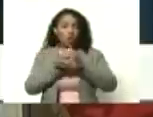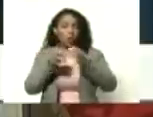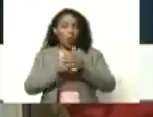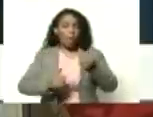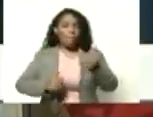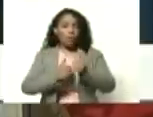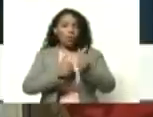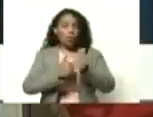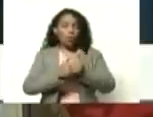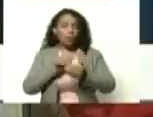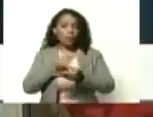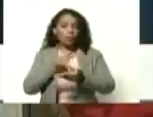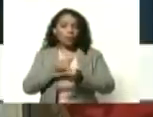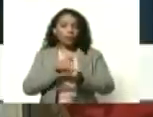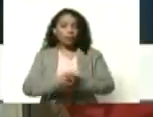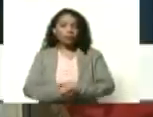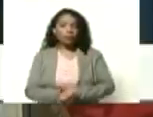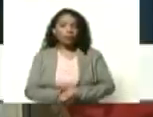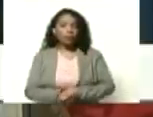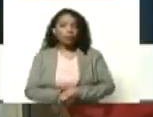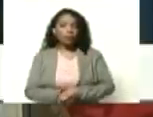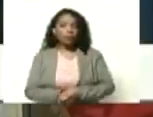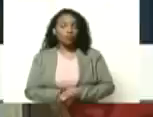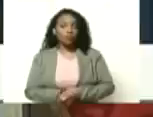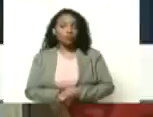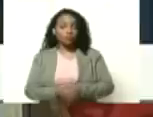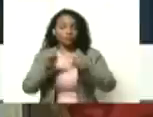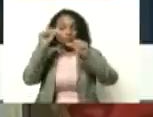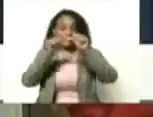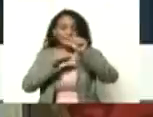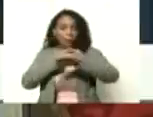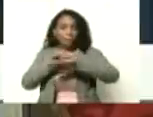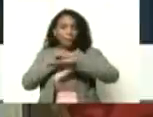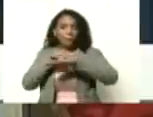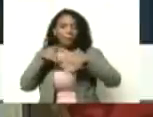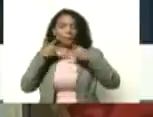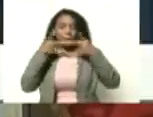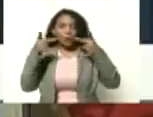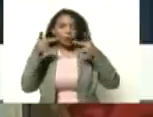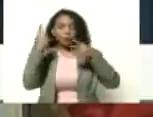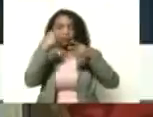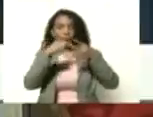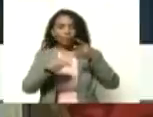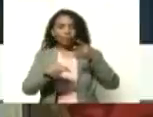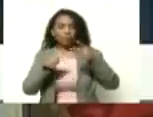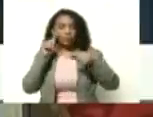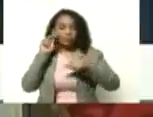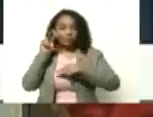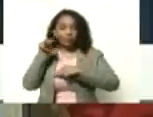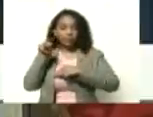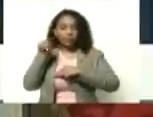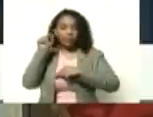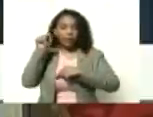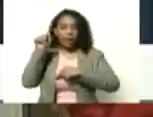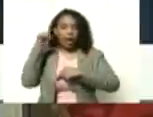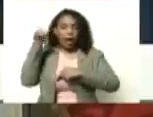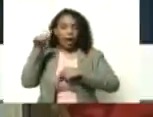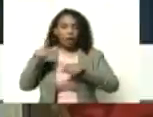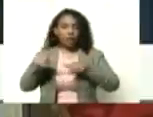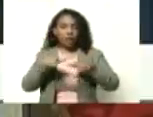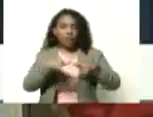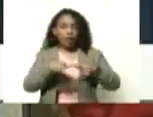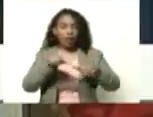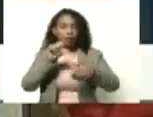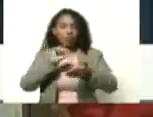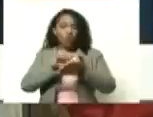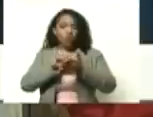presentes la patólogo del ministerio público etcétera refirieron que el lugar donde